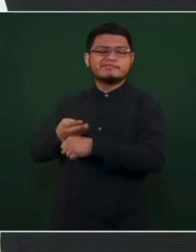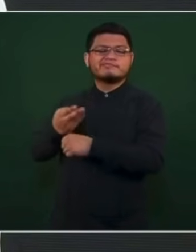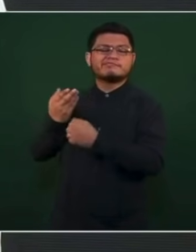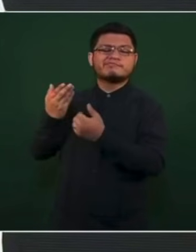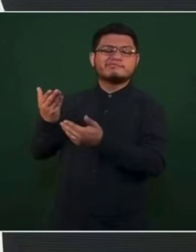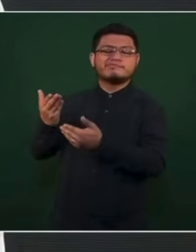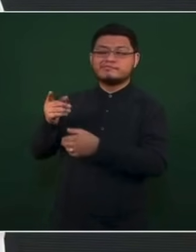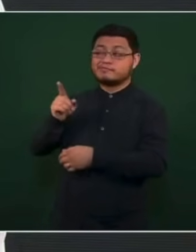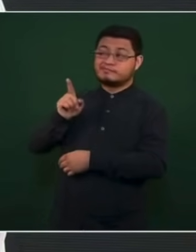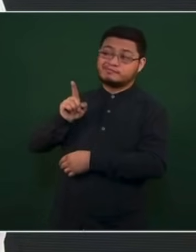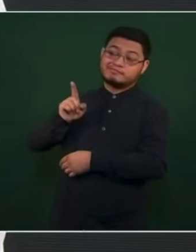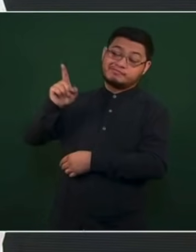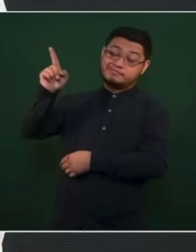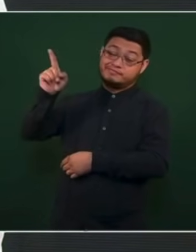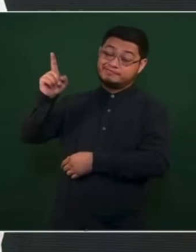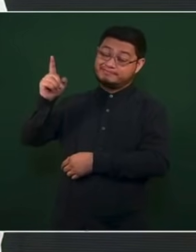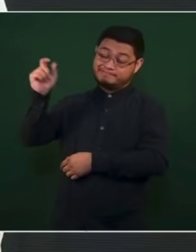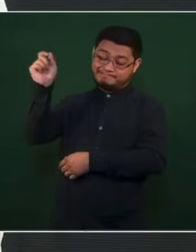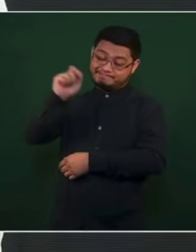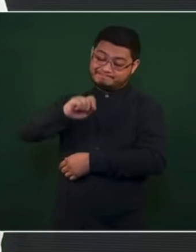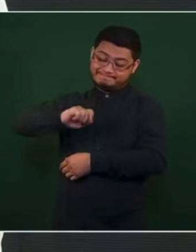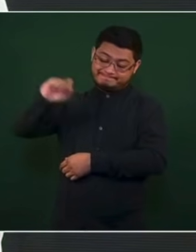99% de los juicios.